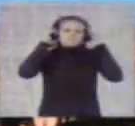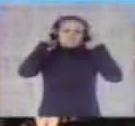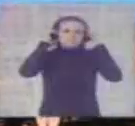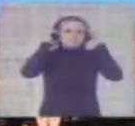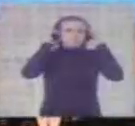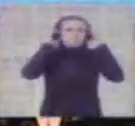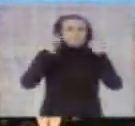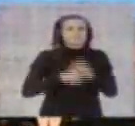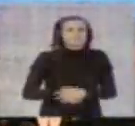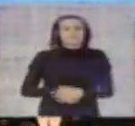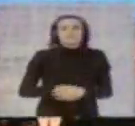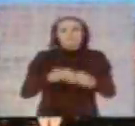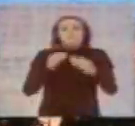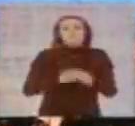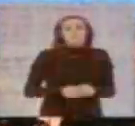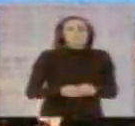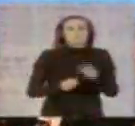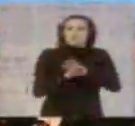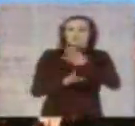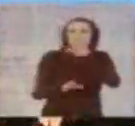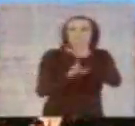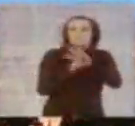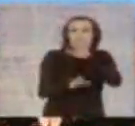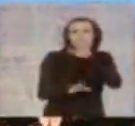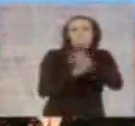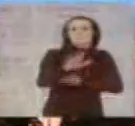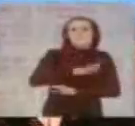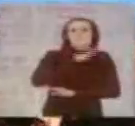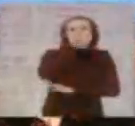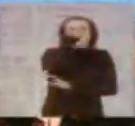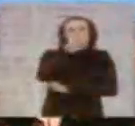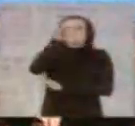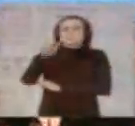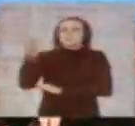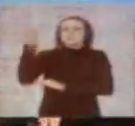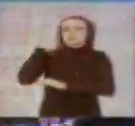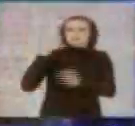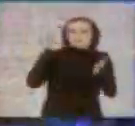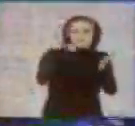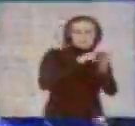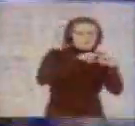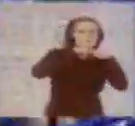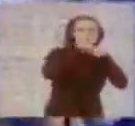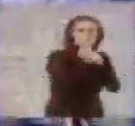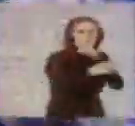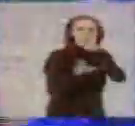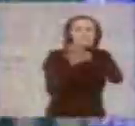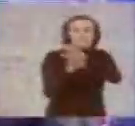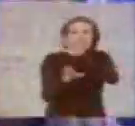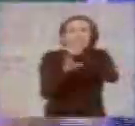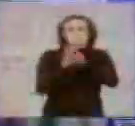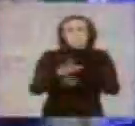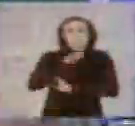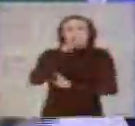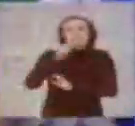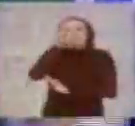carnaval. Adelante por aquellos que estuvieron, adelante por aquellos que